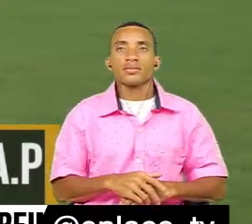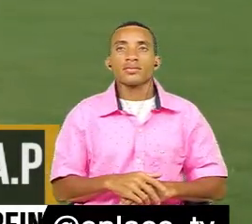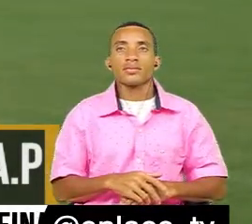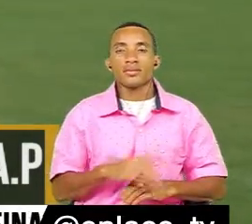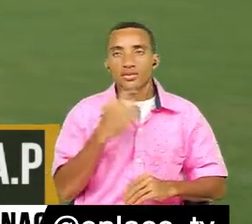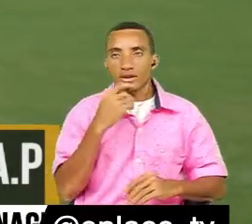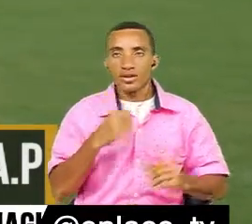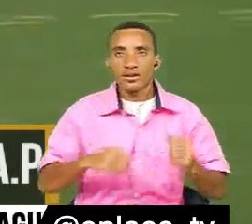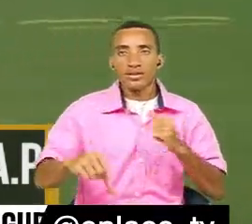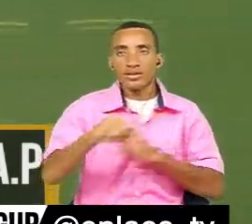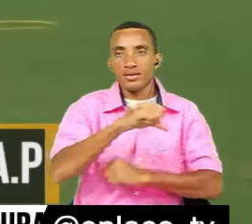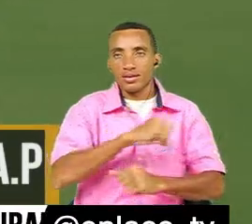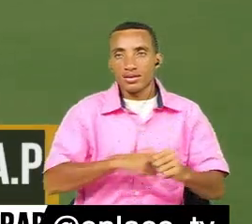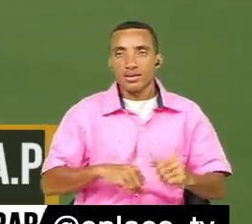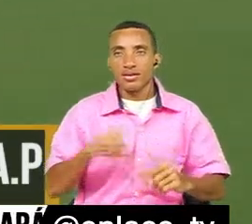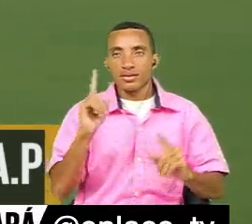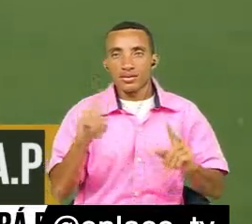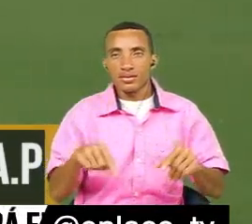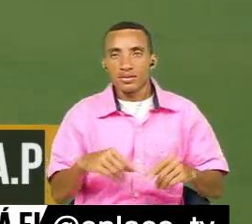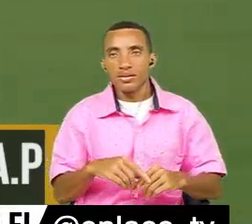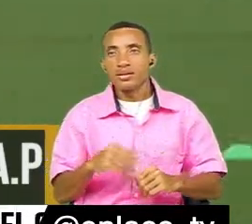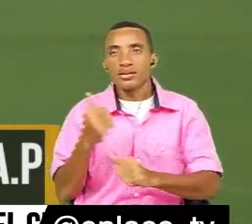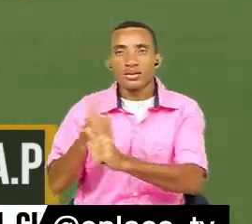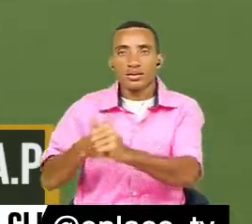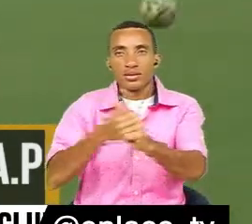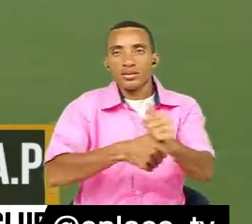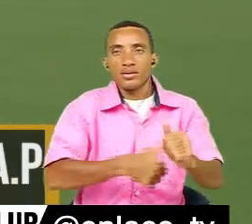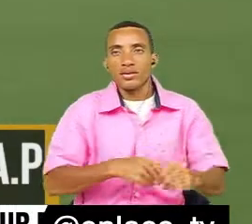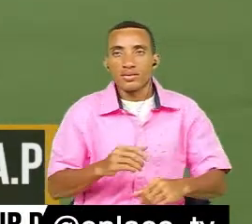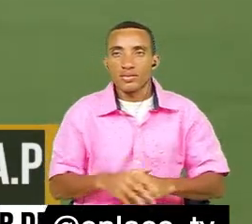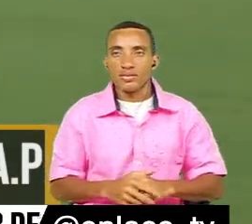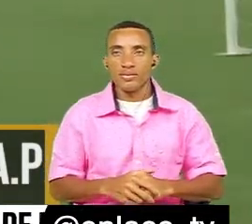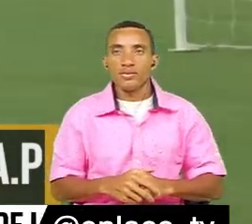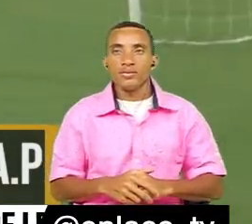relevado para la oportunidad que han tenido cada quien, ¿no?